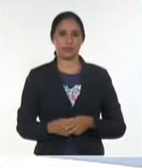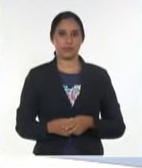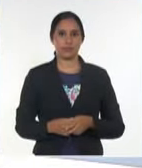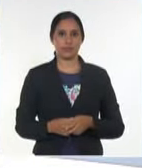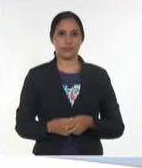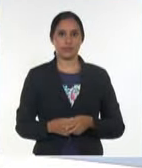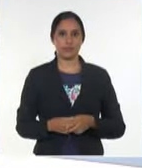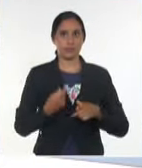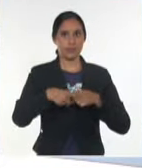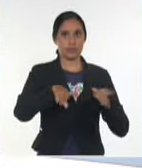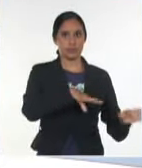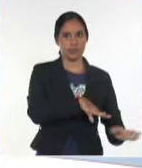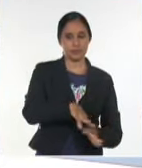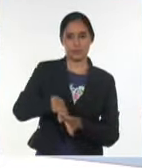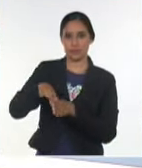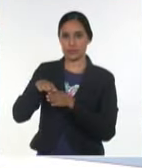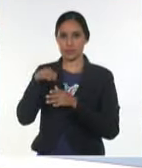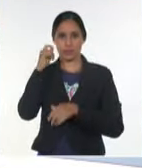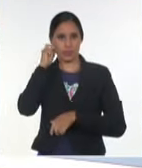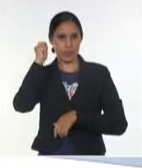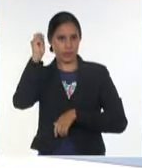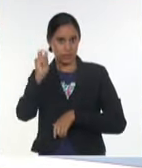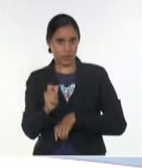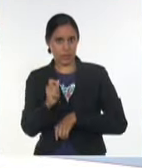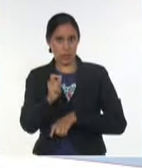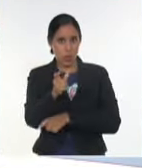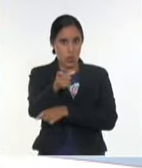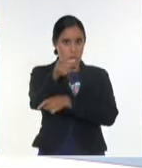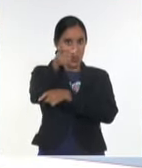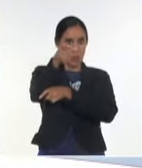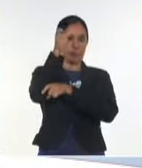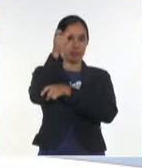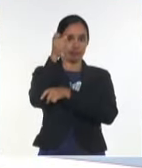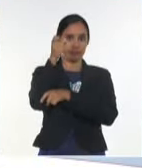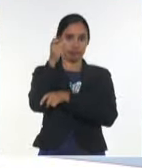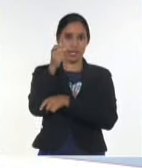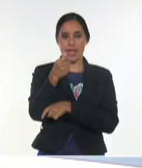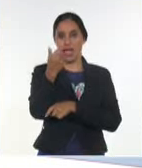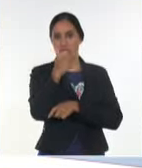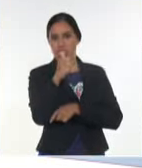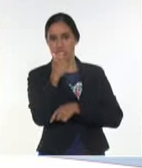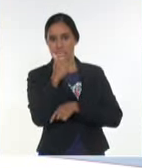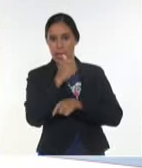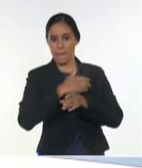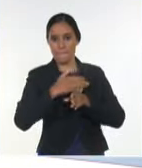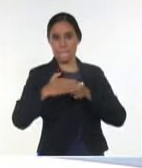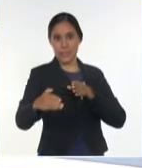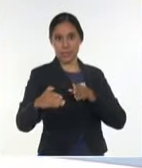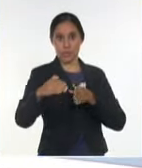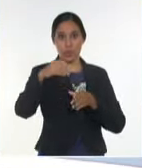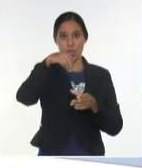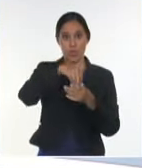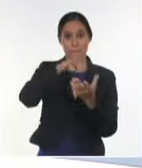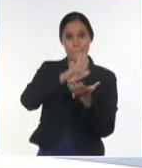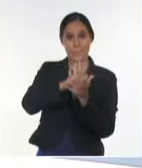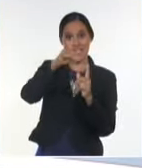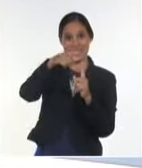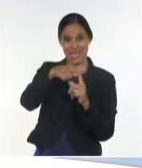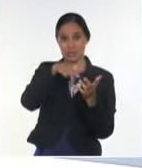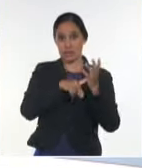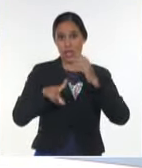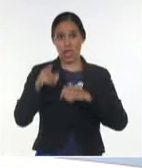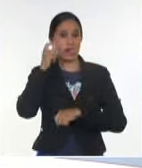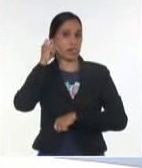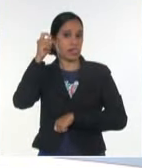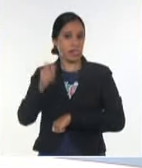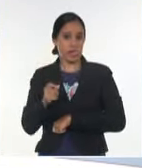Por su parte, Laina Pérez no clasificó en pistola de aire a 10 metros. La matancera de 35 años concluyó en el puesto 39 de la